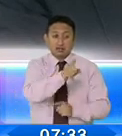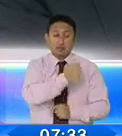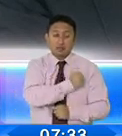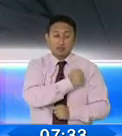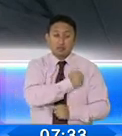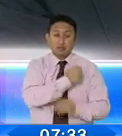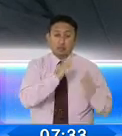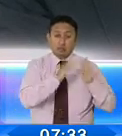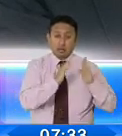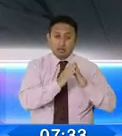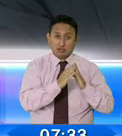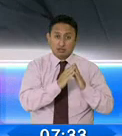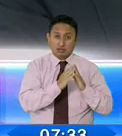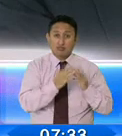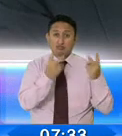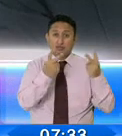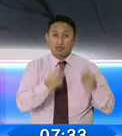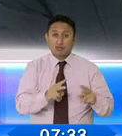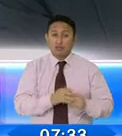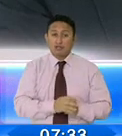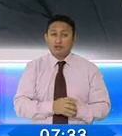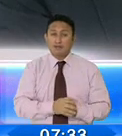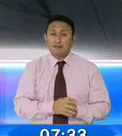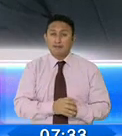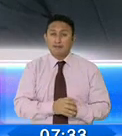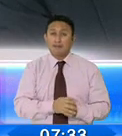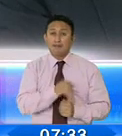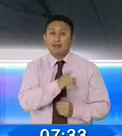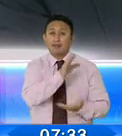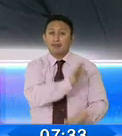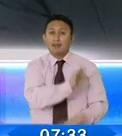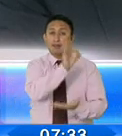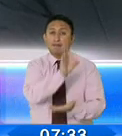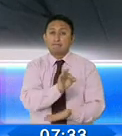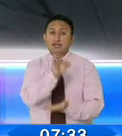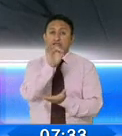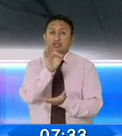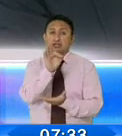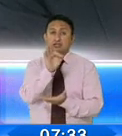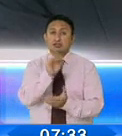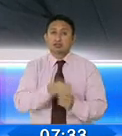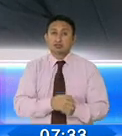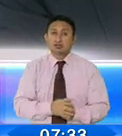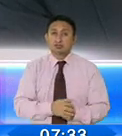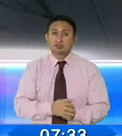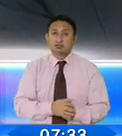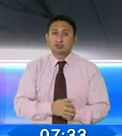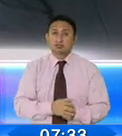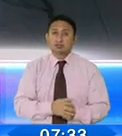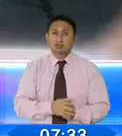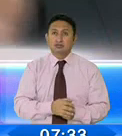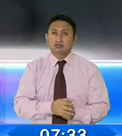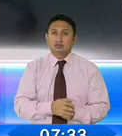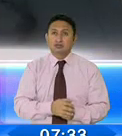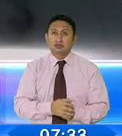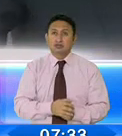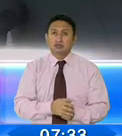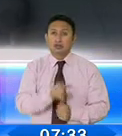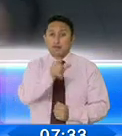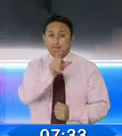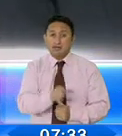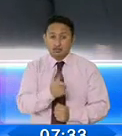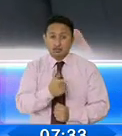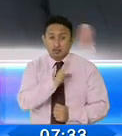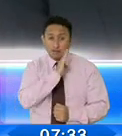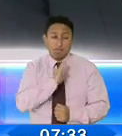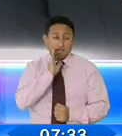predios, como también a aquellos representantes en donde... El que organiza la fiesta. Pues, bares y, claro.